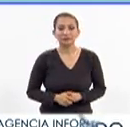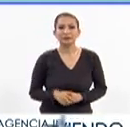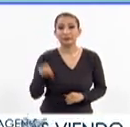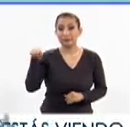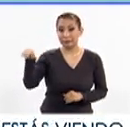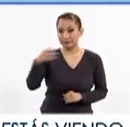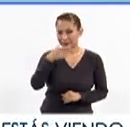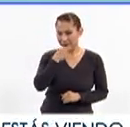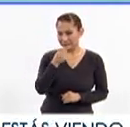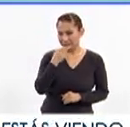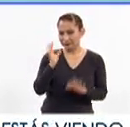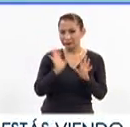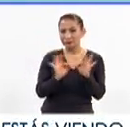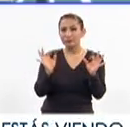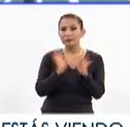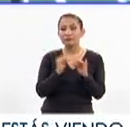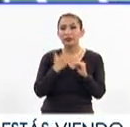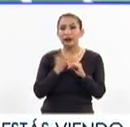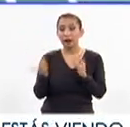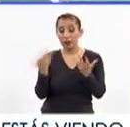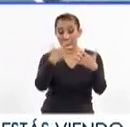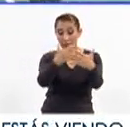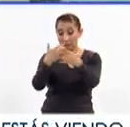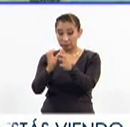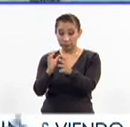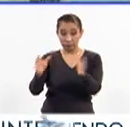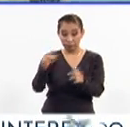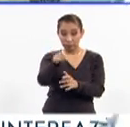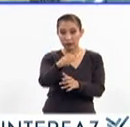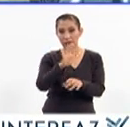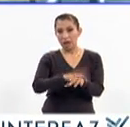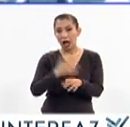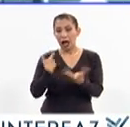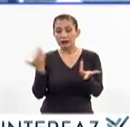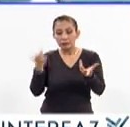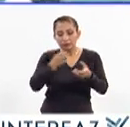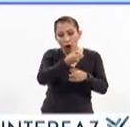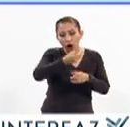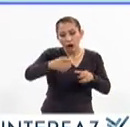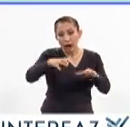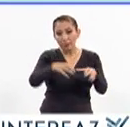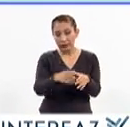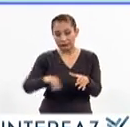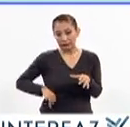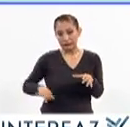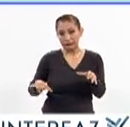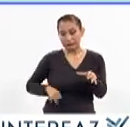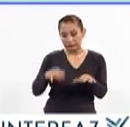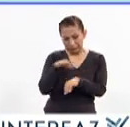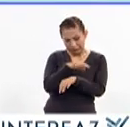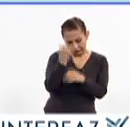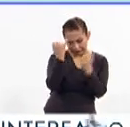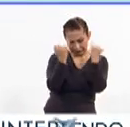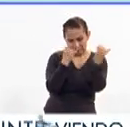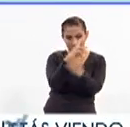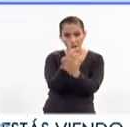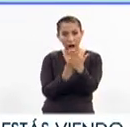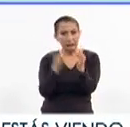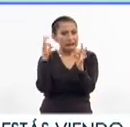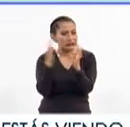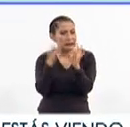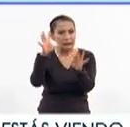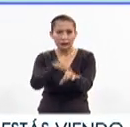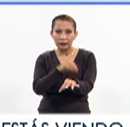El especialista explica que las grandes empresas son las principales organizaciones interesadas en el diseño de programas de